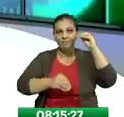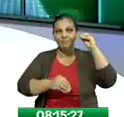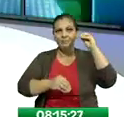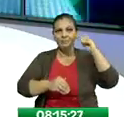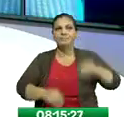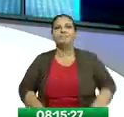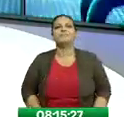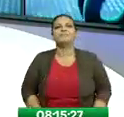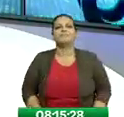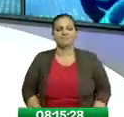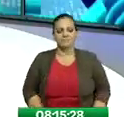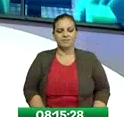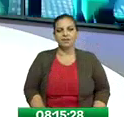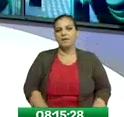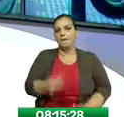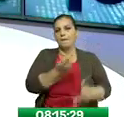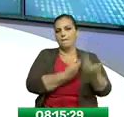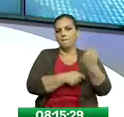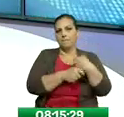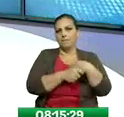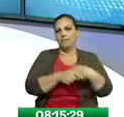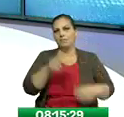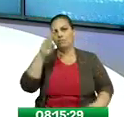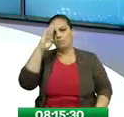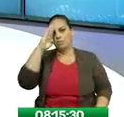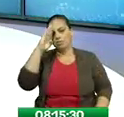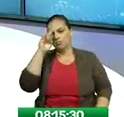efectuó esta madrugada al norte de Guayaquil.